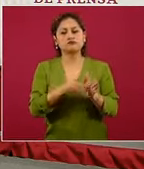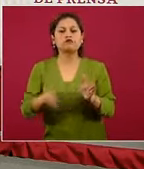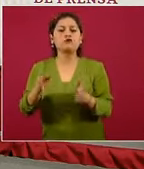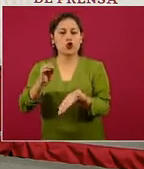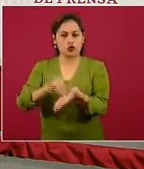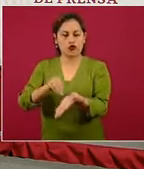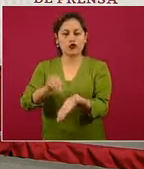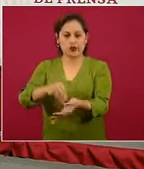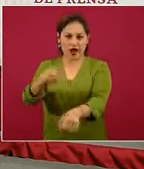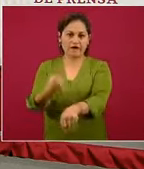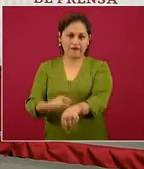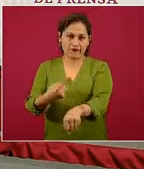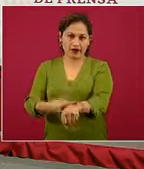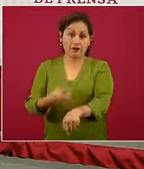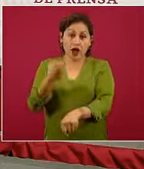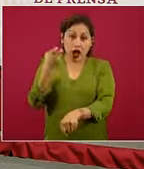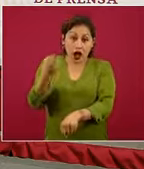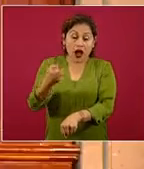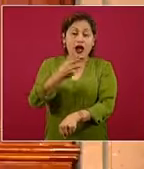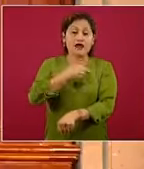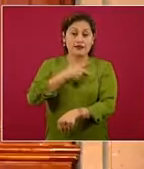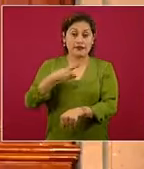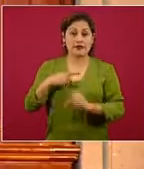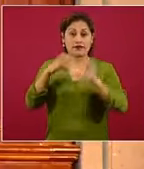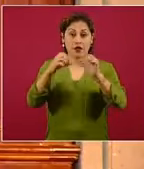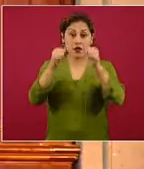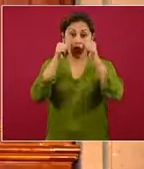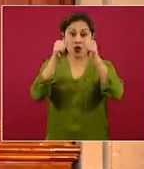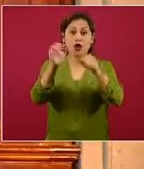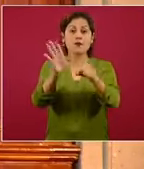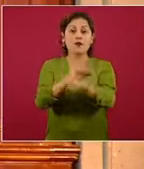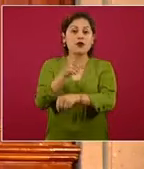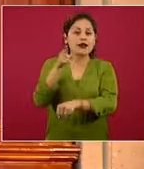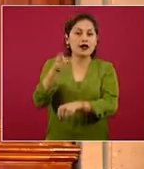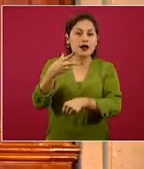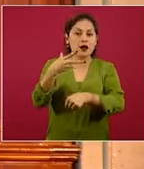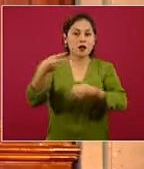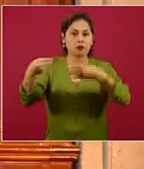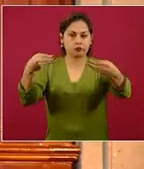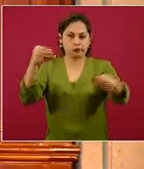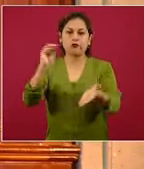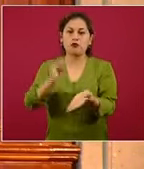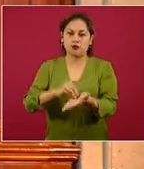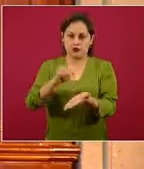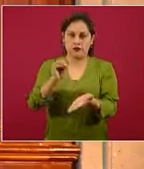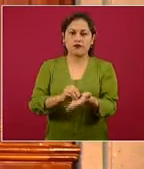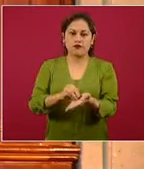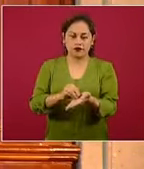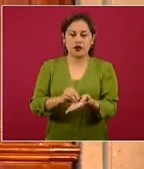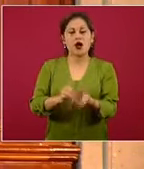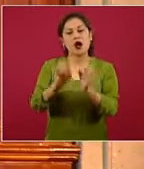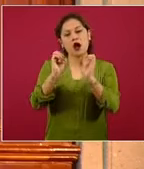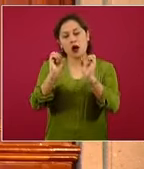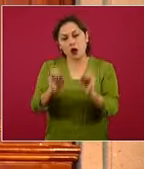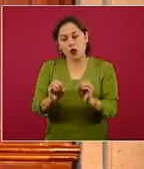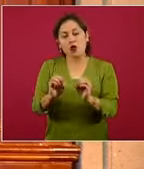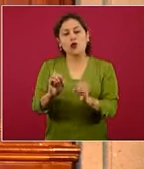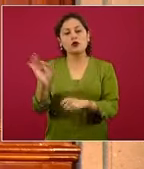el potencial de poder continuar transmitiendo la enfermedad, o por ser los casos